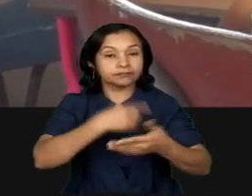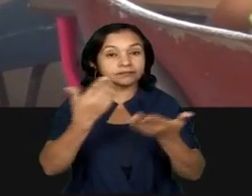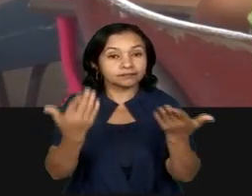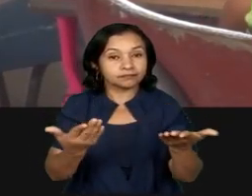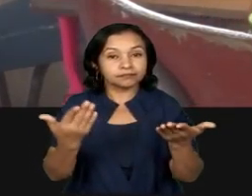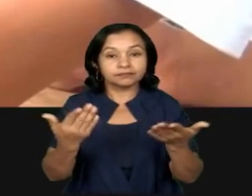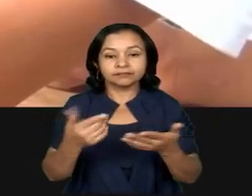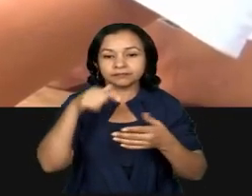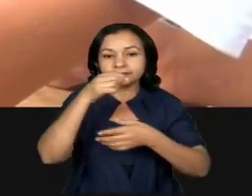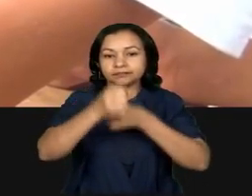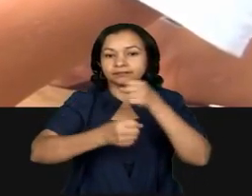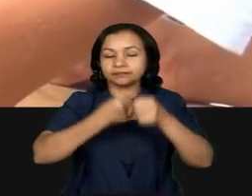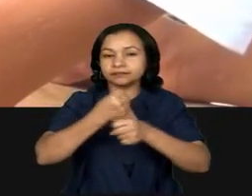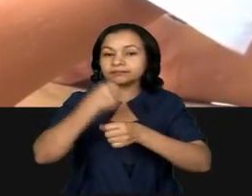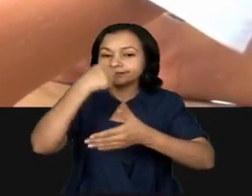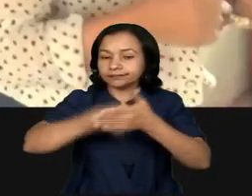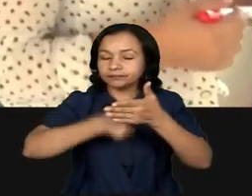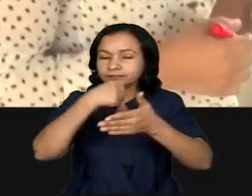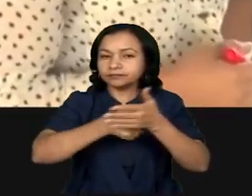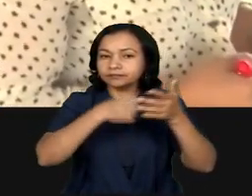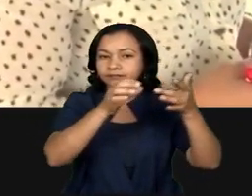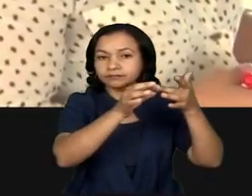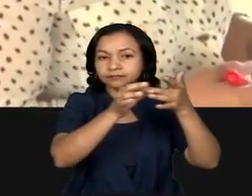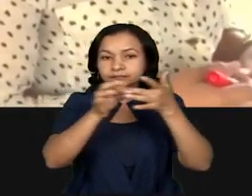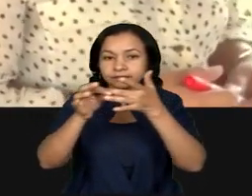Infraestructura escolar. Este año se hizo un esfuerzo particular